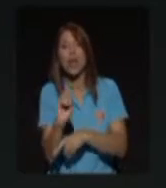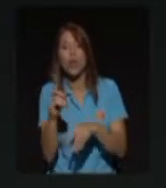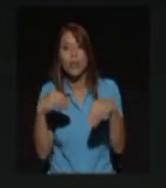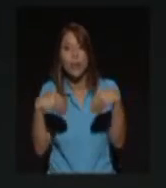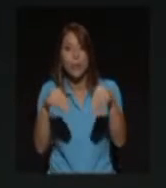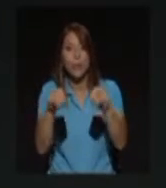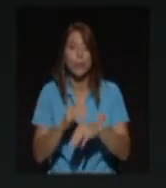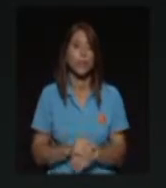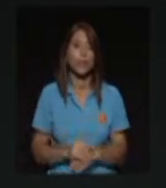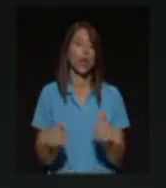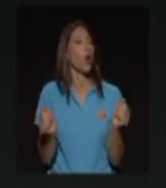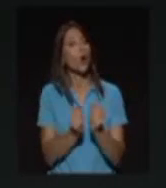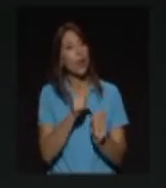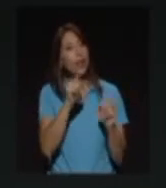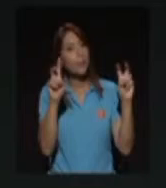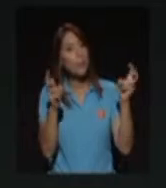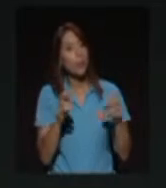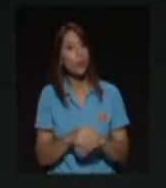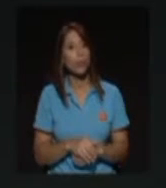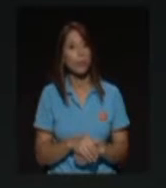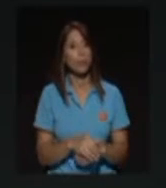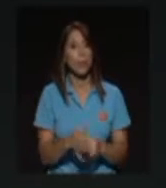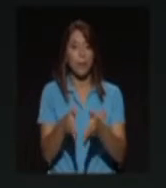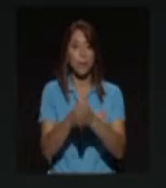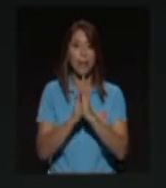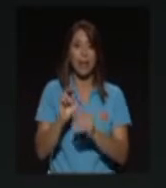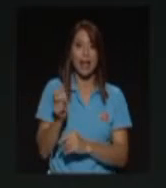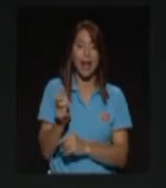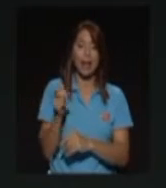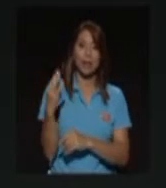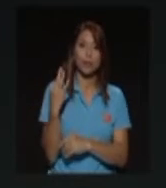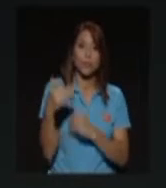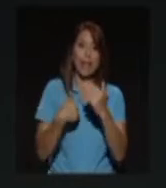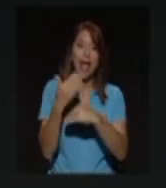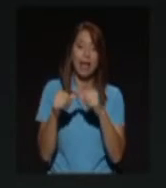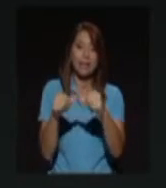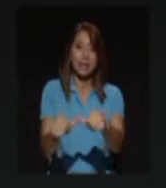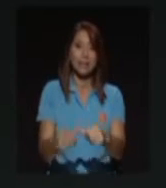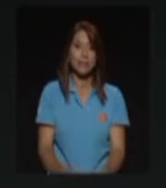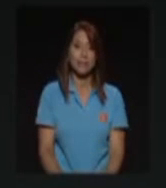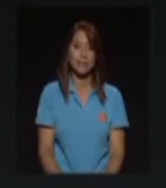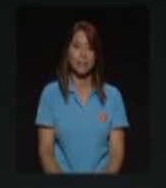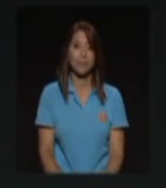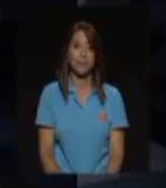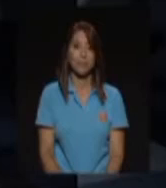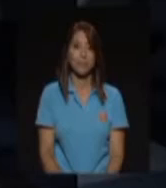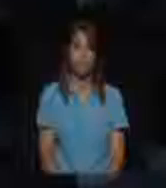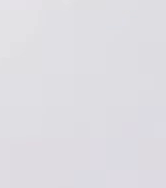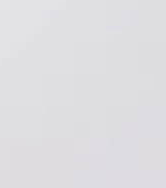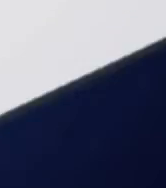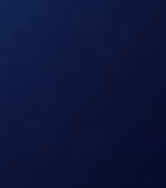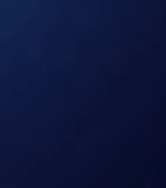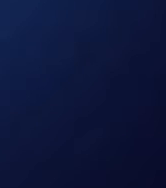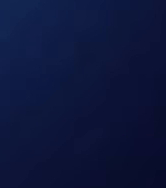ese punto le vamos a pedir al canal que nos invite a regresar. Eso haremos.